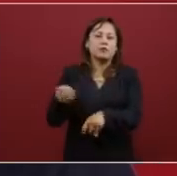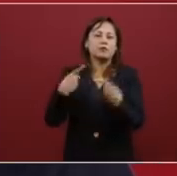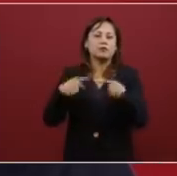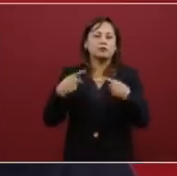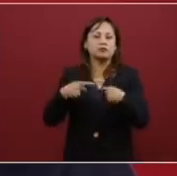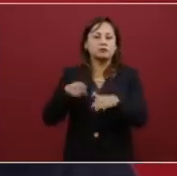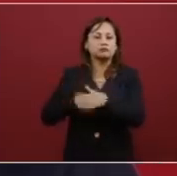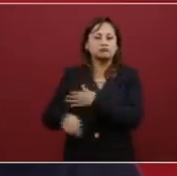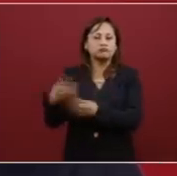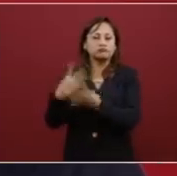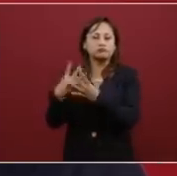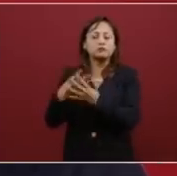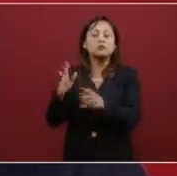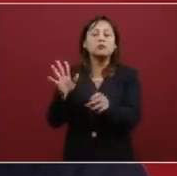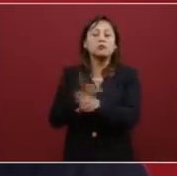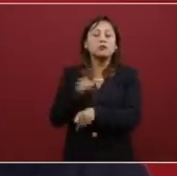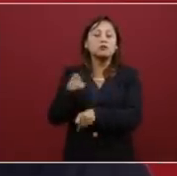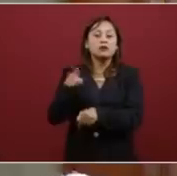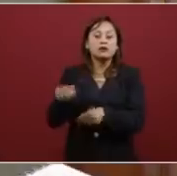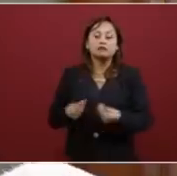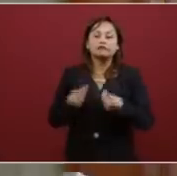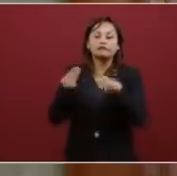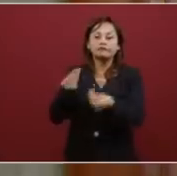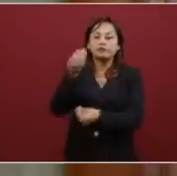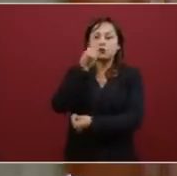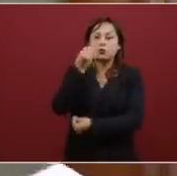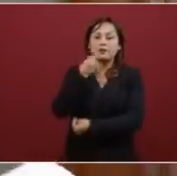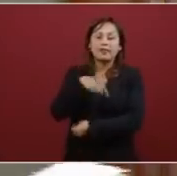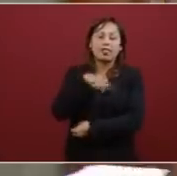de descomposición. Entonces, el servicio